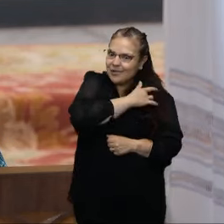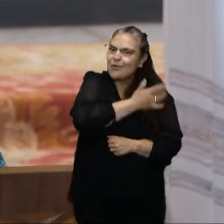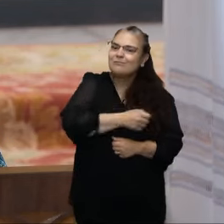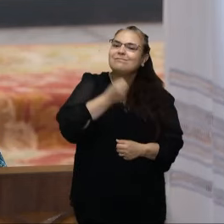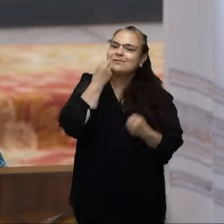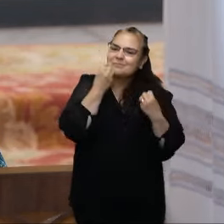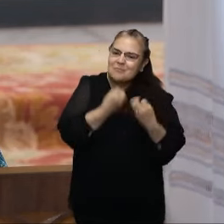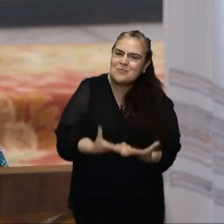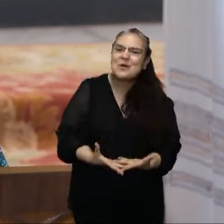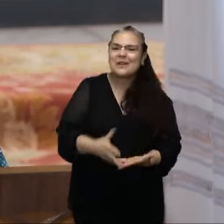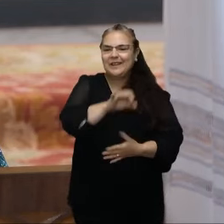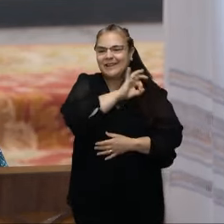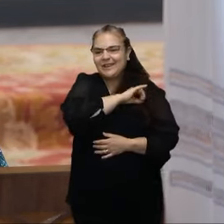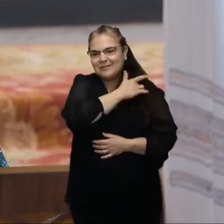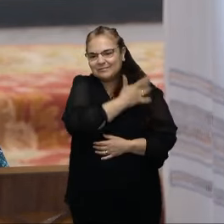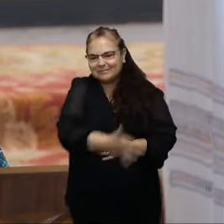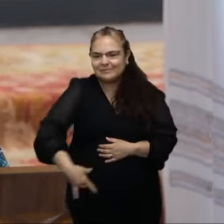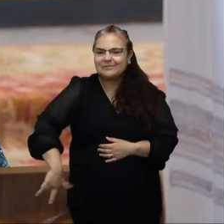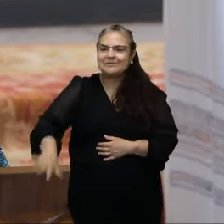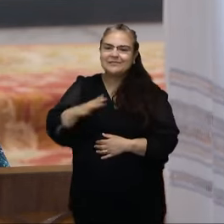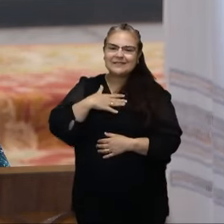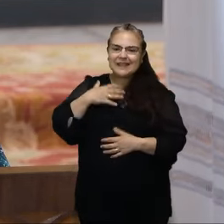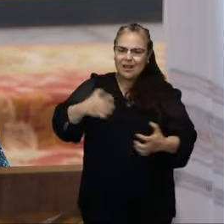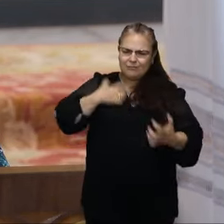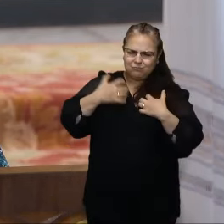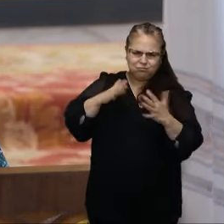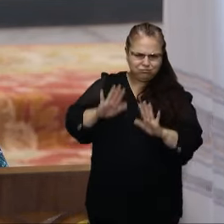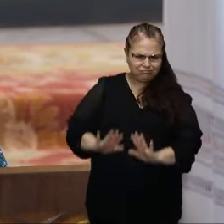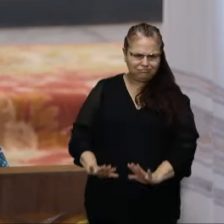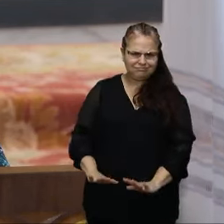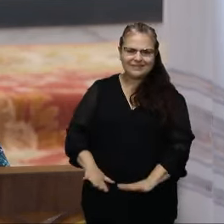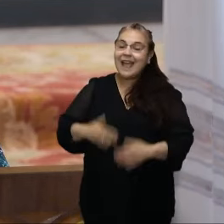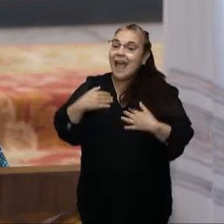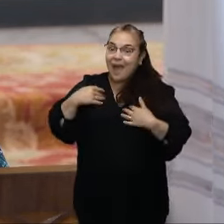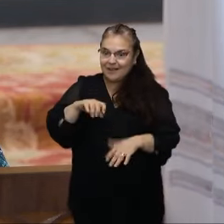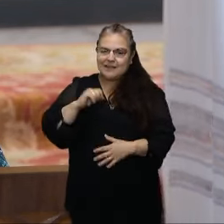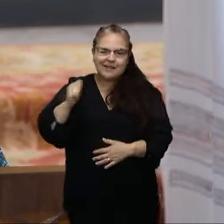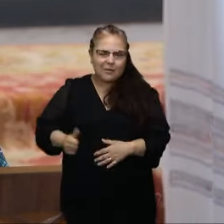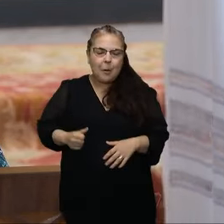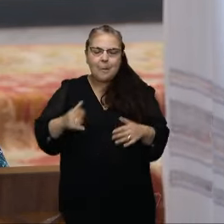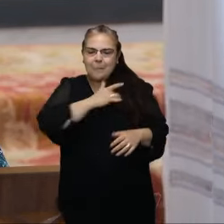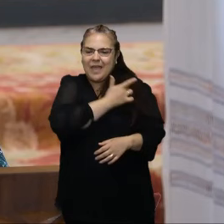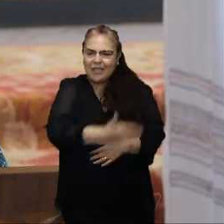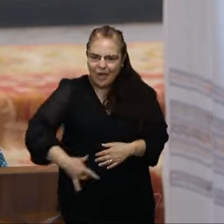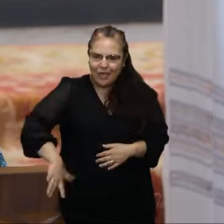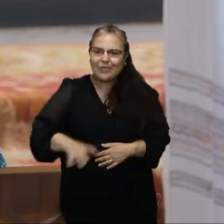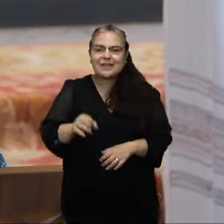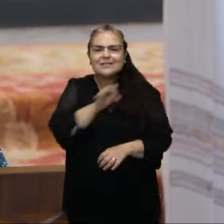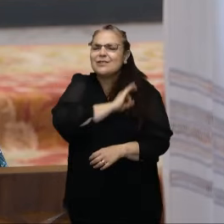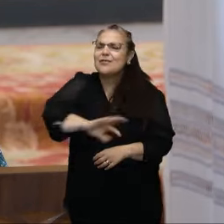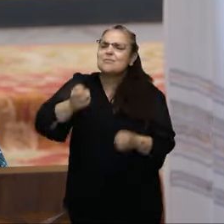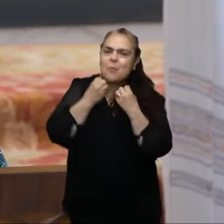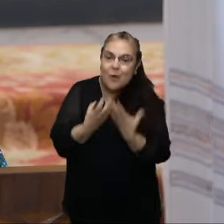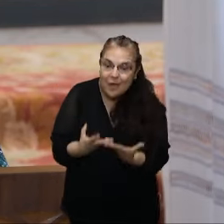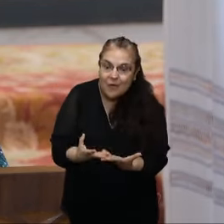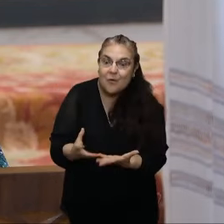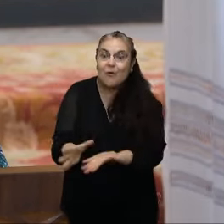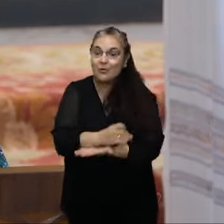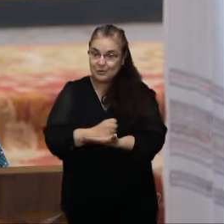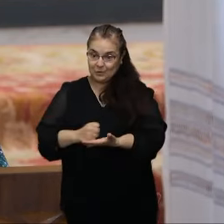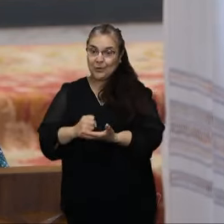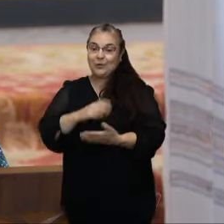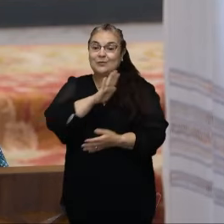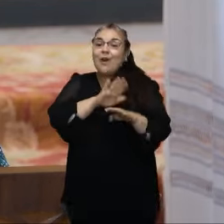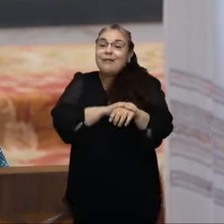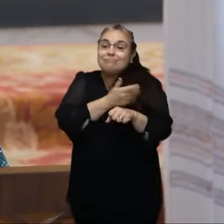clemente y misericordioso, lento a la cólera y rico en piedad. El Señor es bueno con todos, es cariñoso